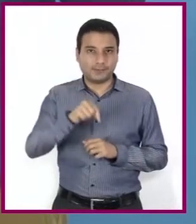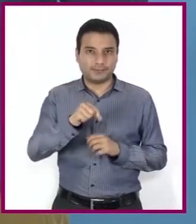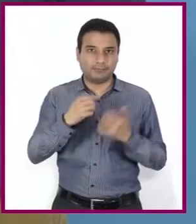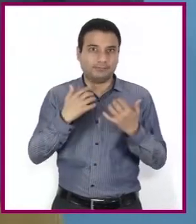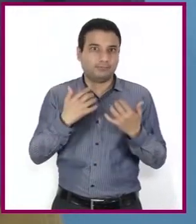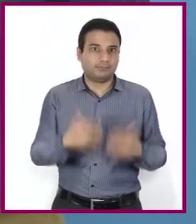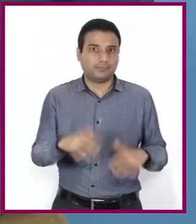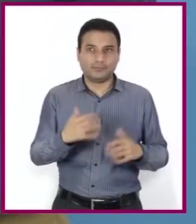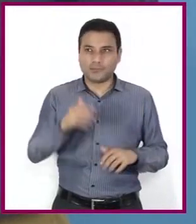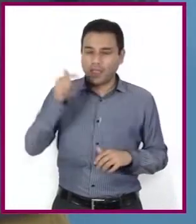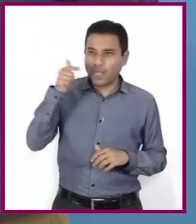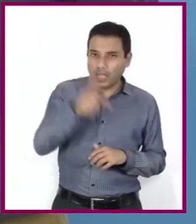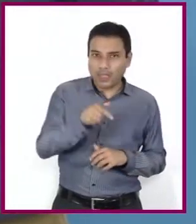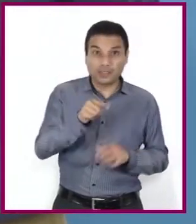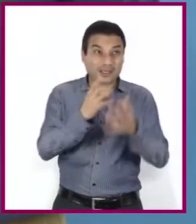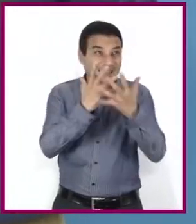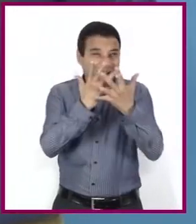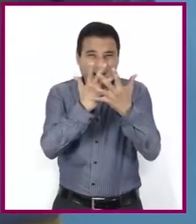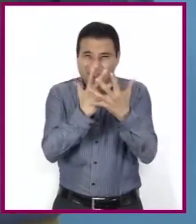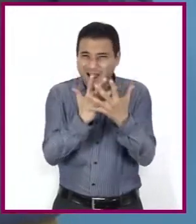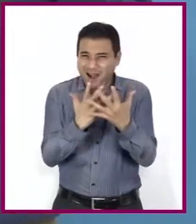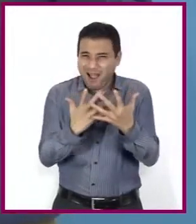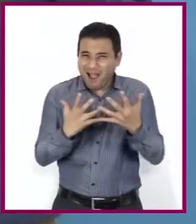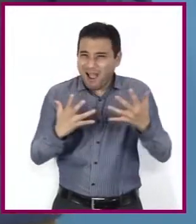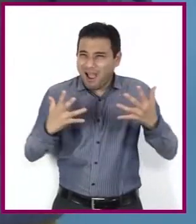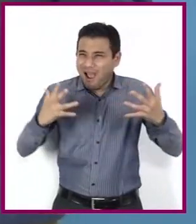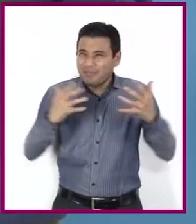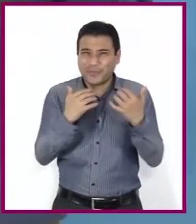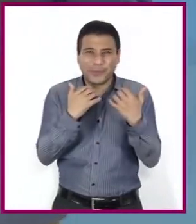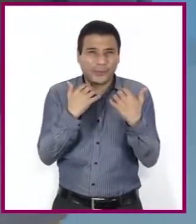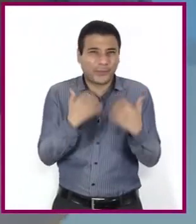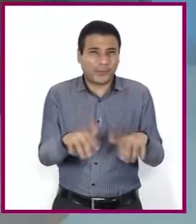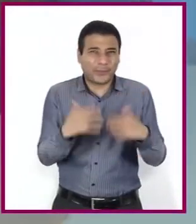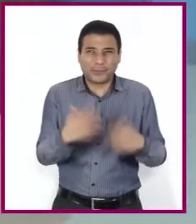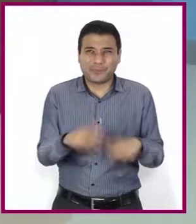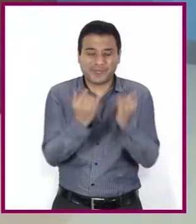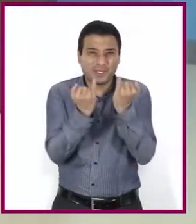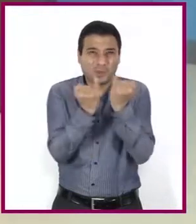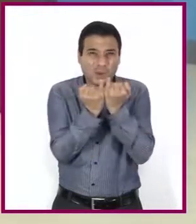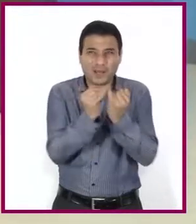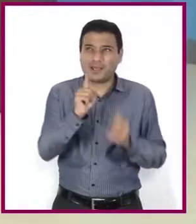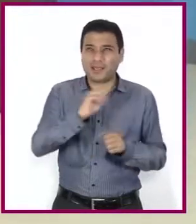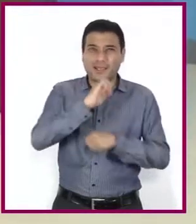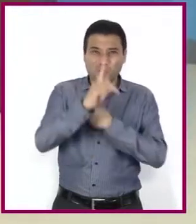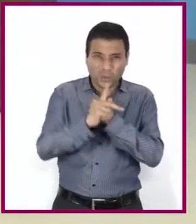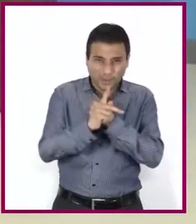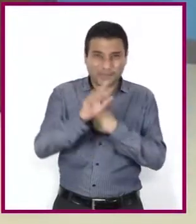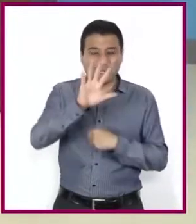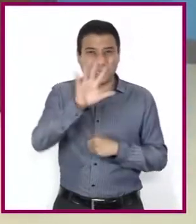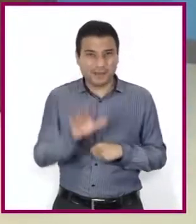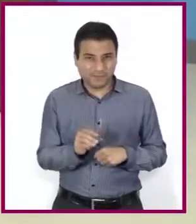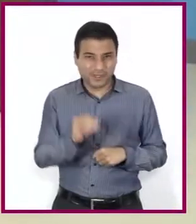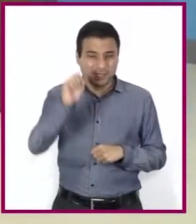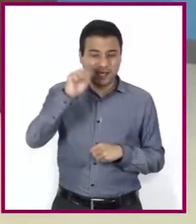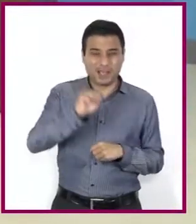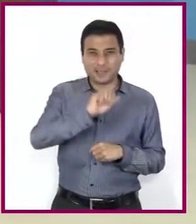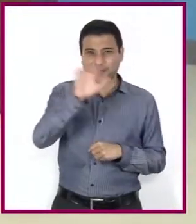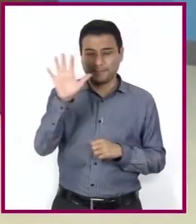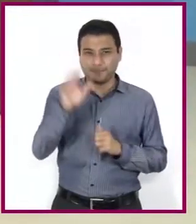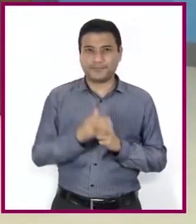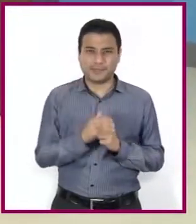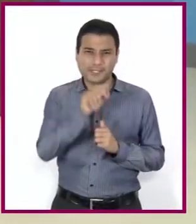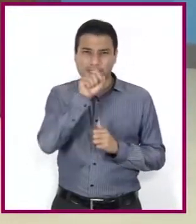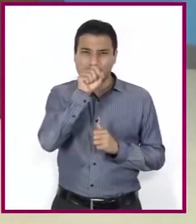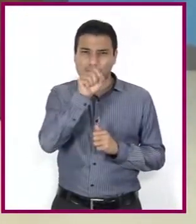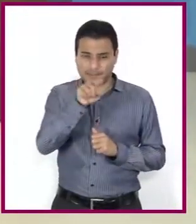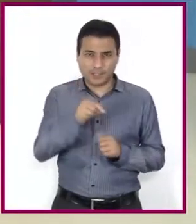cuanto por ser grandísimo y casi tan grande como el viejo, que contiene a Europa, África y Asia. También se puede llamar